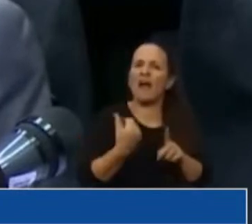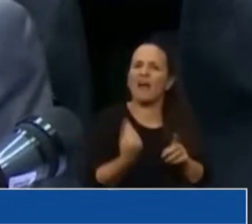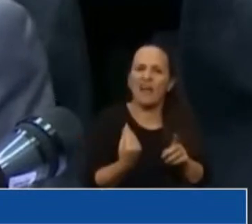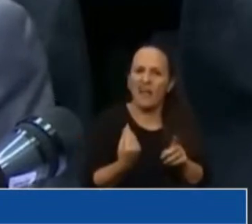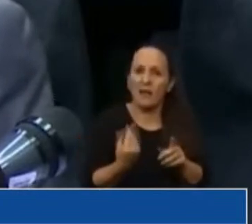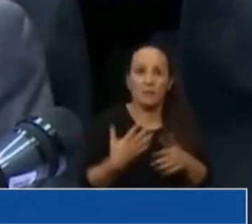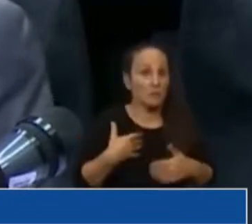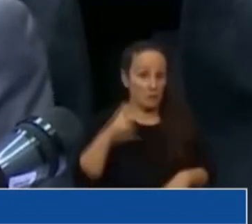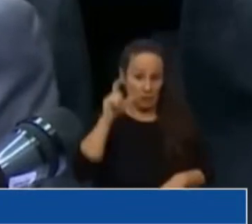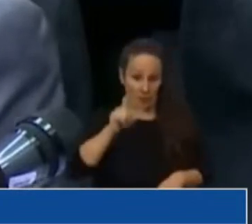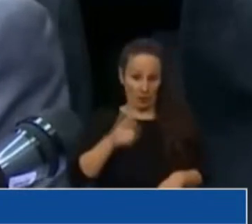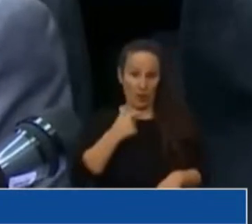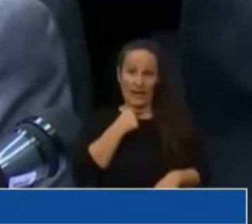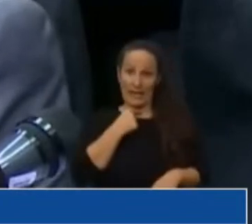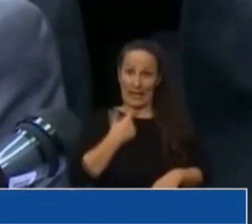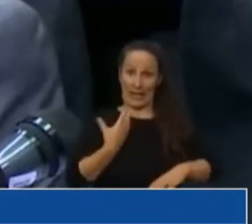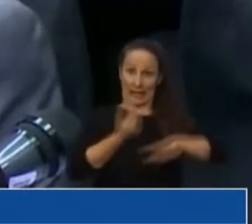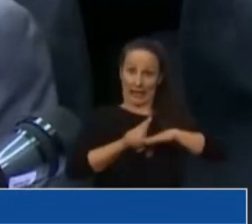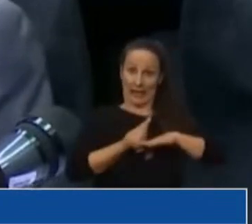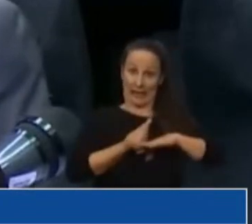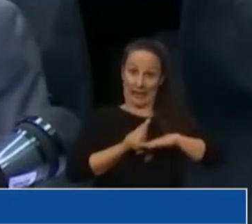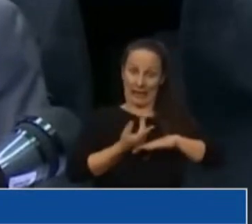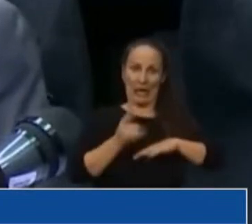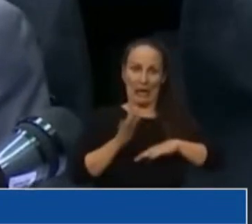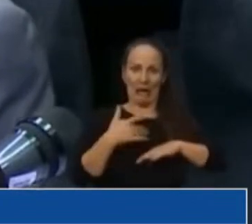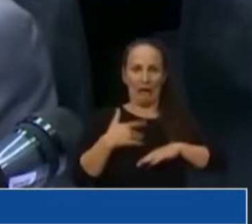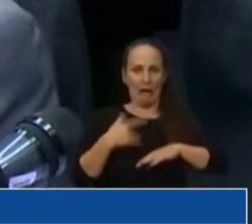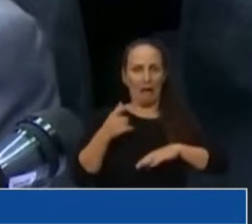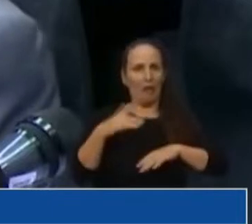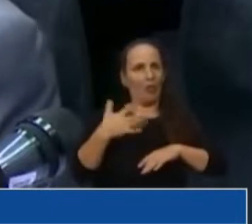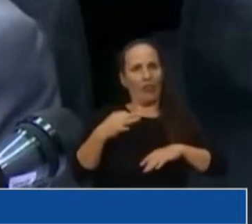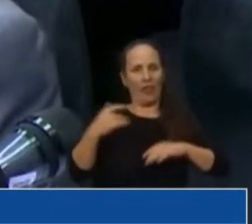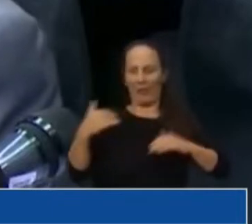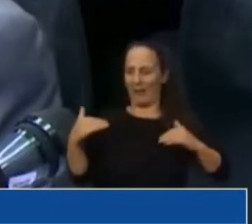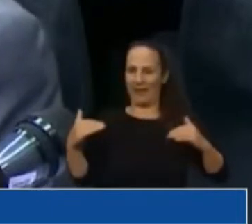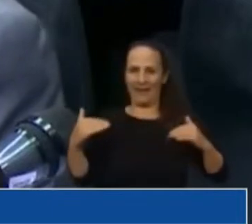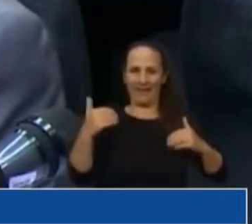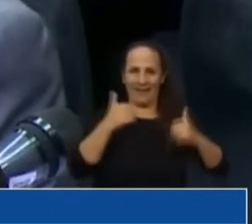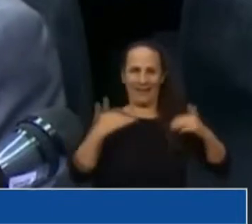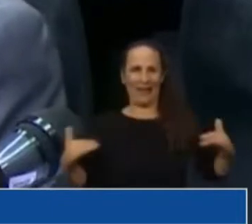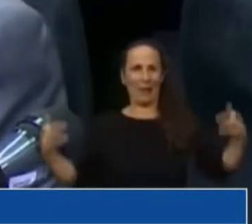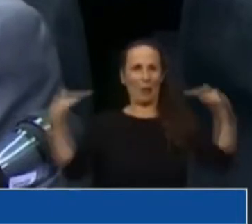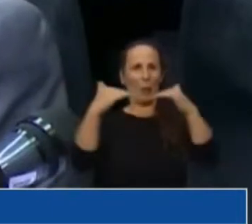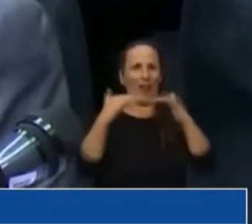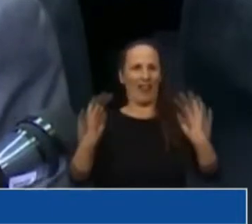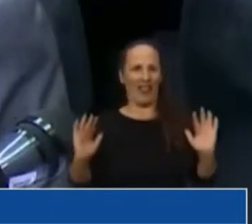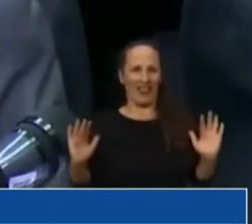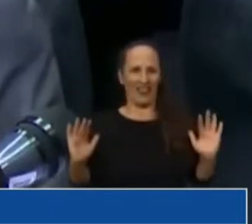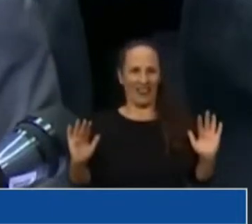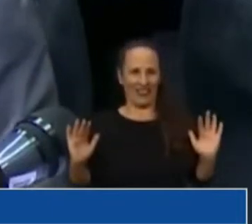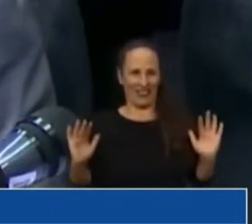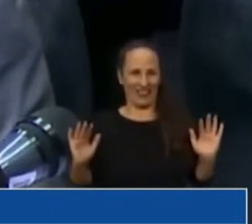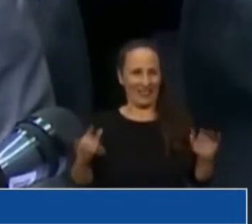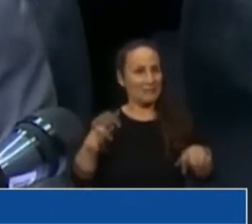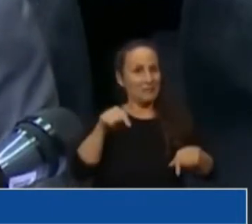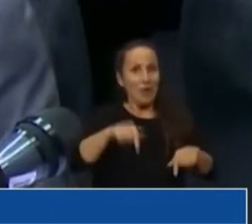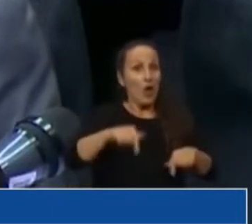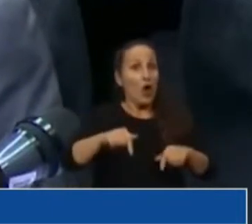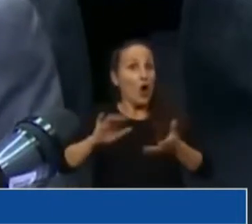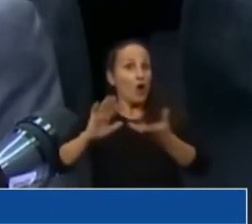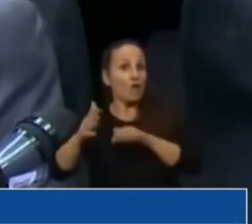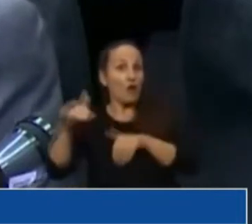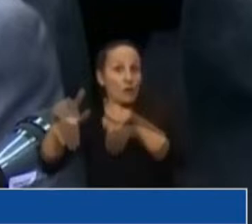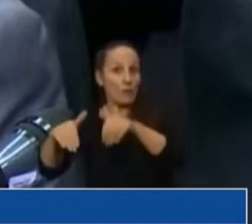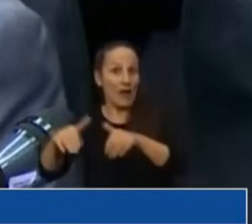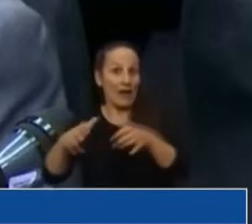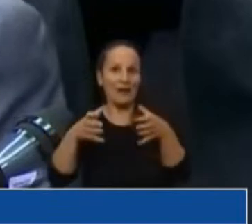se postule a un cargo electivo debe poder competir en un pie de igualdad con el resto. ¿Qué pasa actualmente con el sistema de